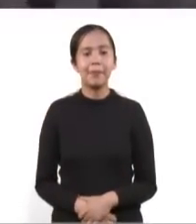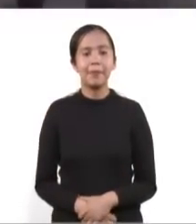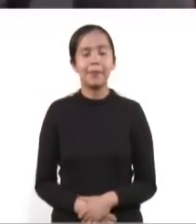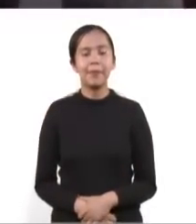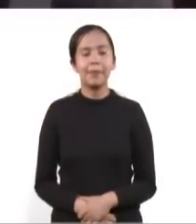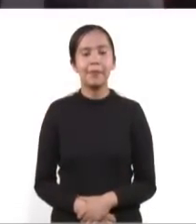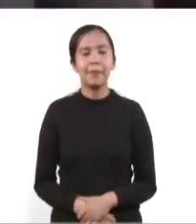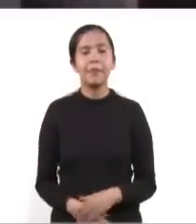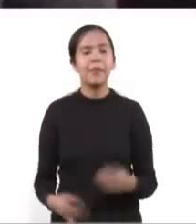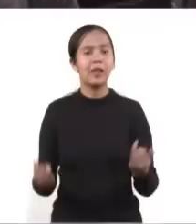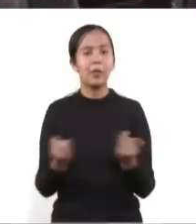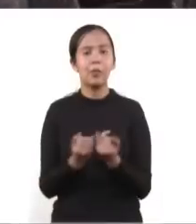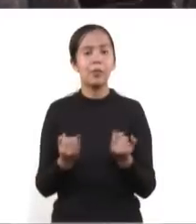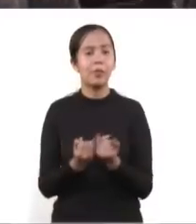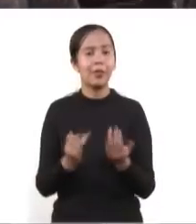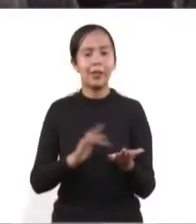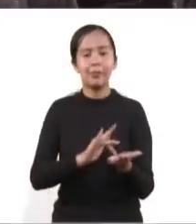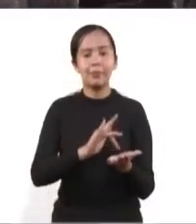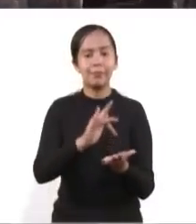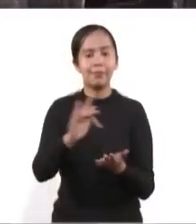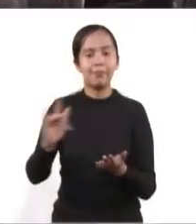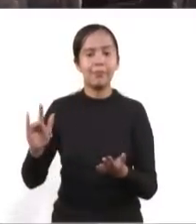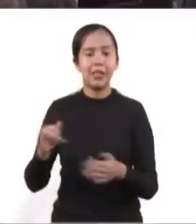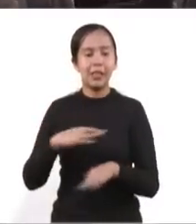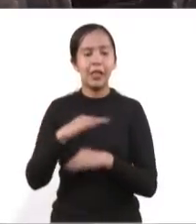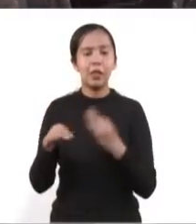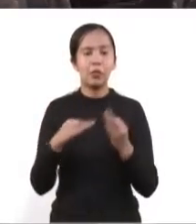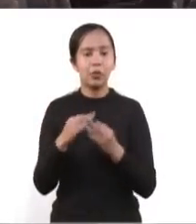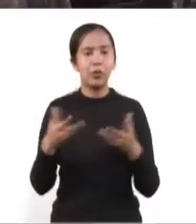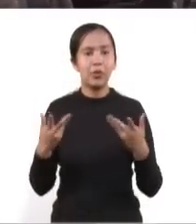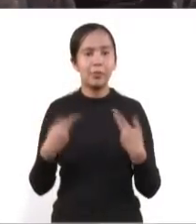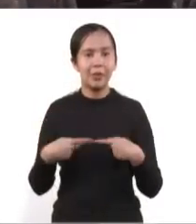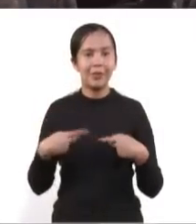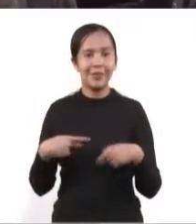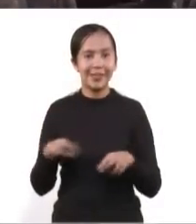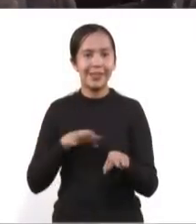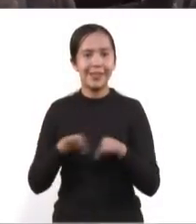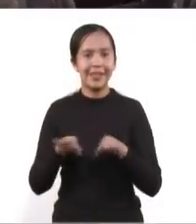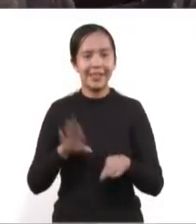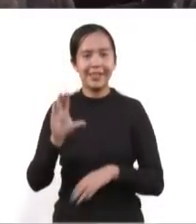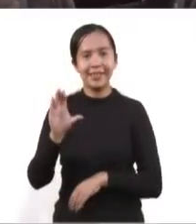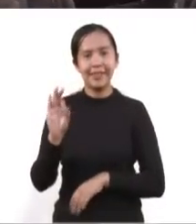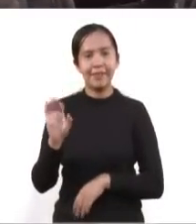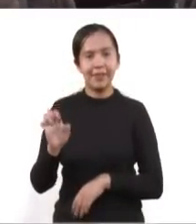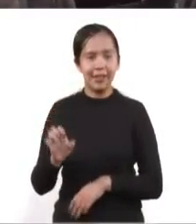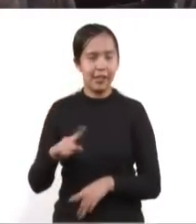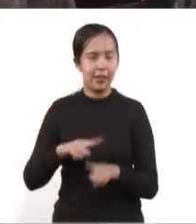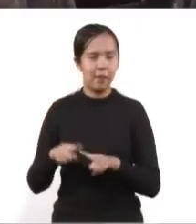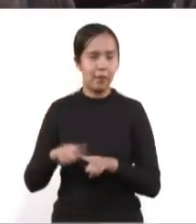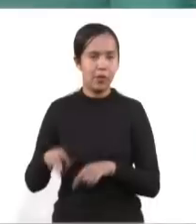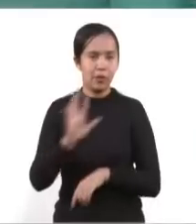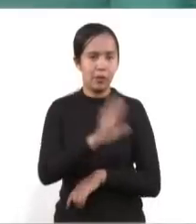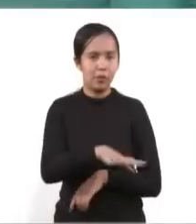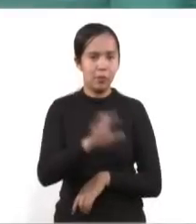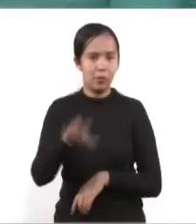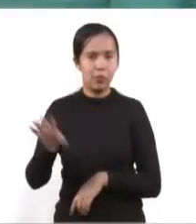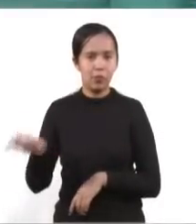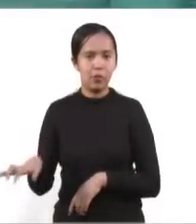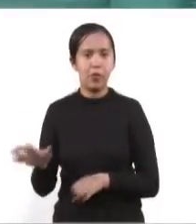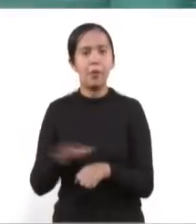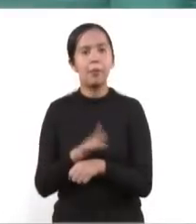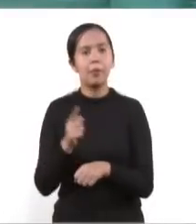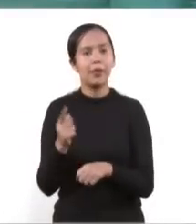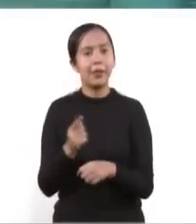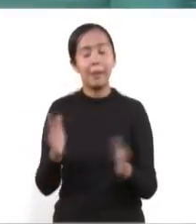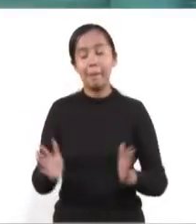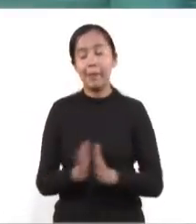Les expresamos nuestra gratitud a todos los compañeros de la CFE de las diferentes áreas por su atinada y